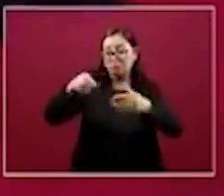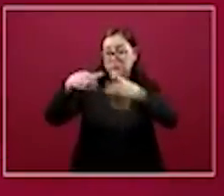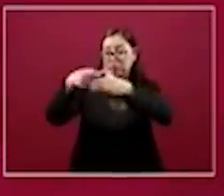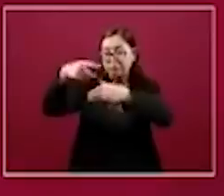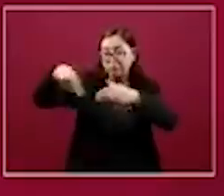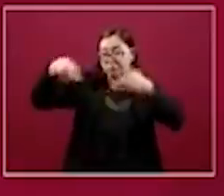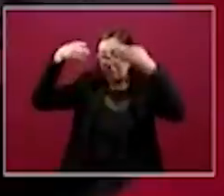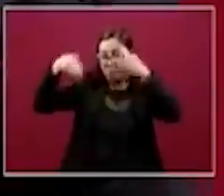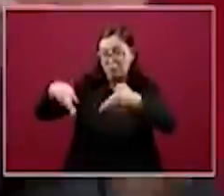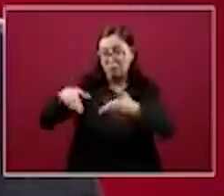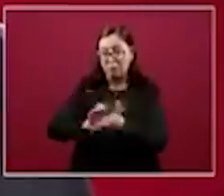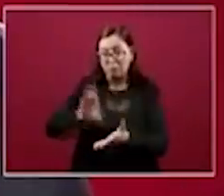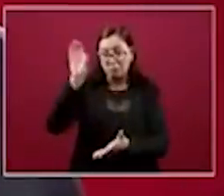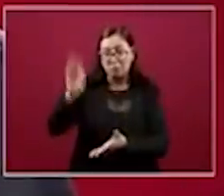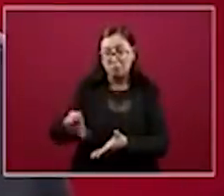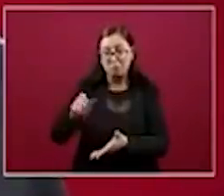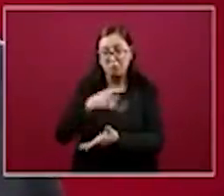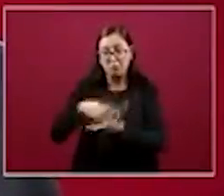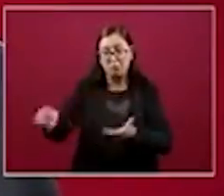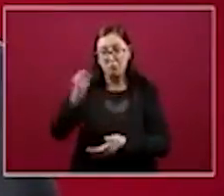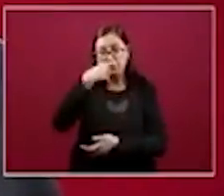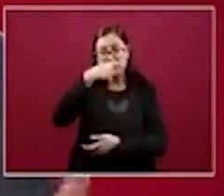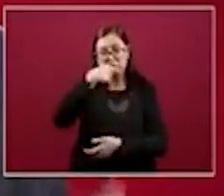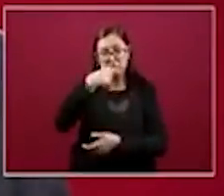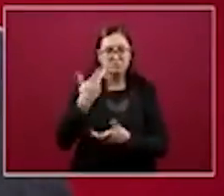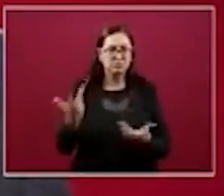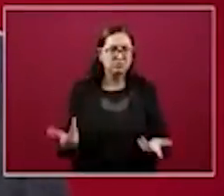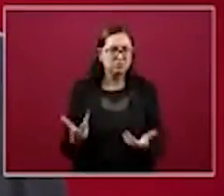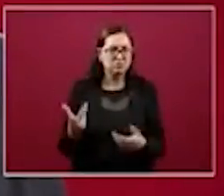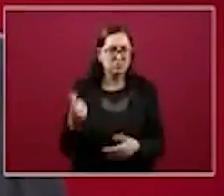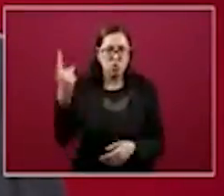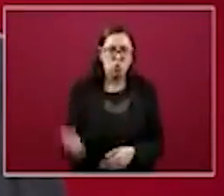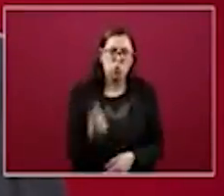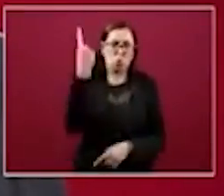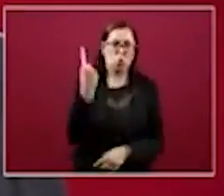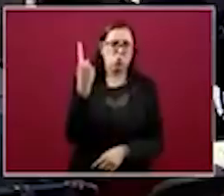Entonces es muchísima la concentración, es monopólico.